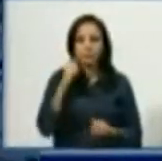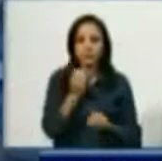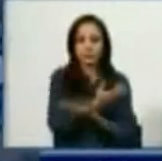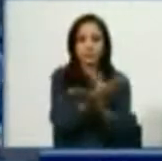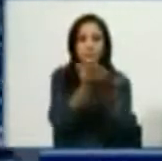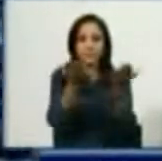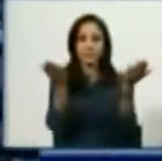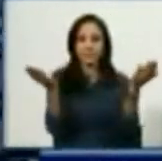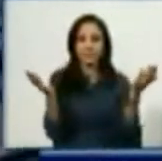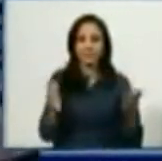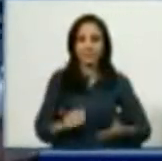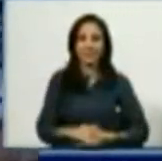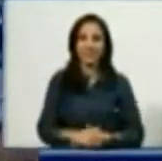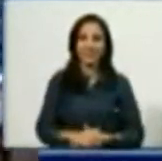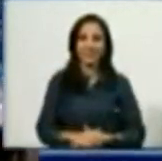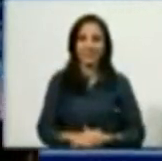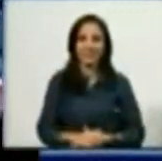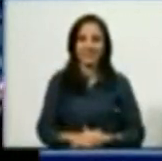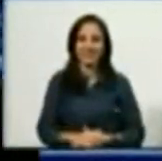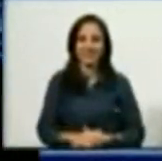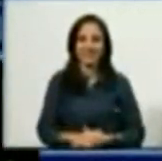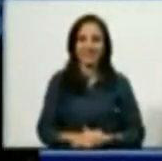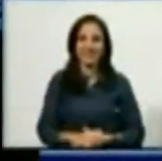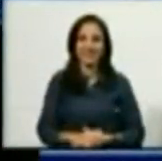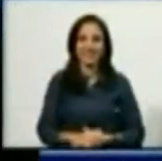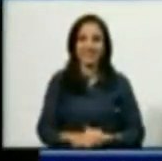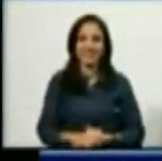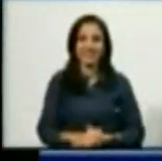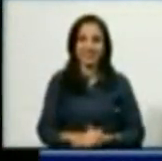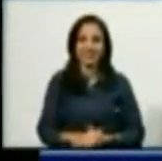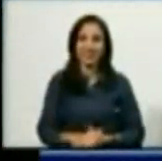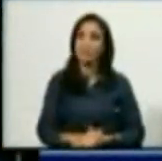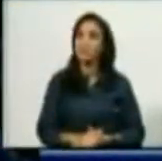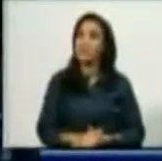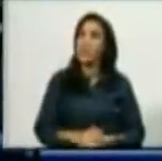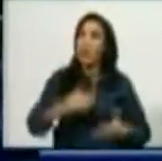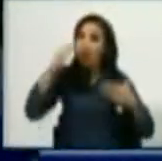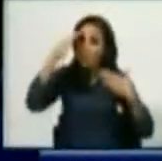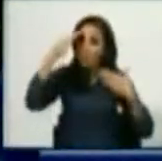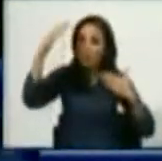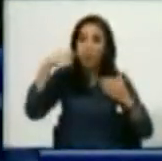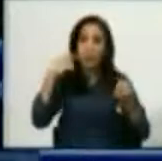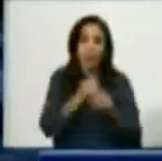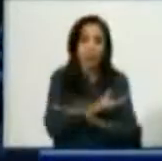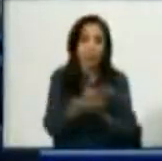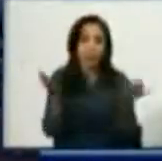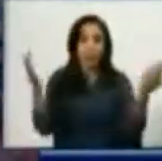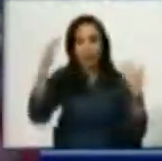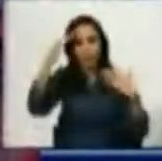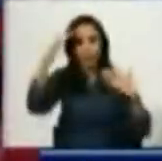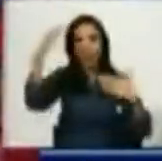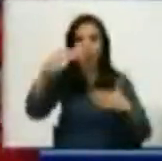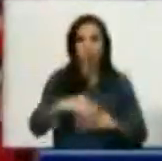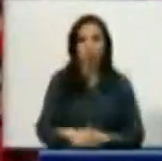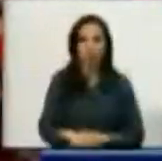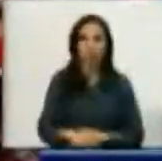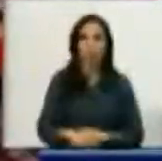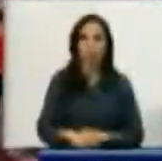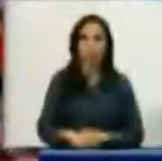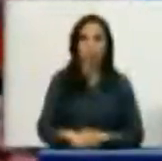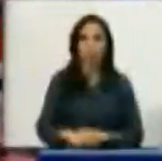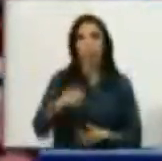por eso le doy un saludo desde aquí a esto